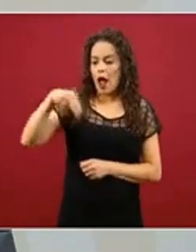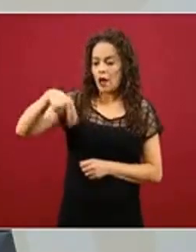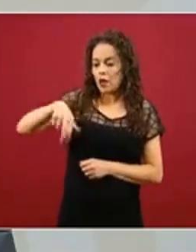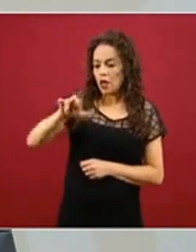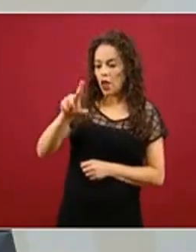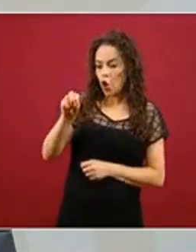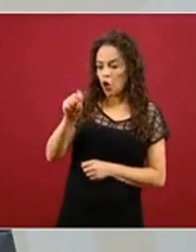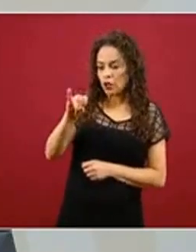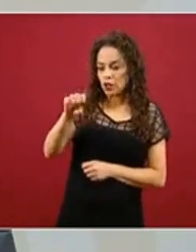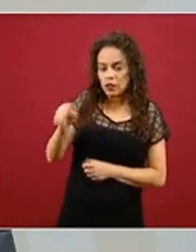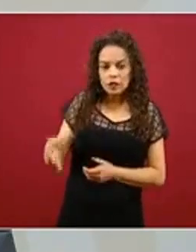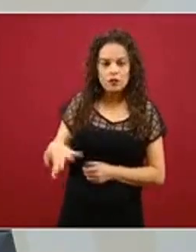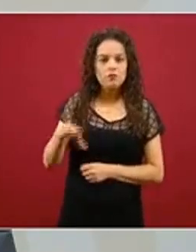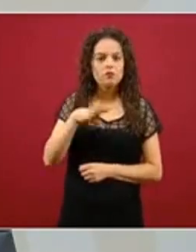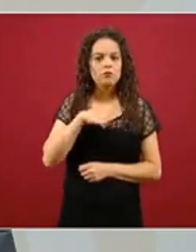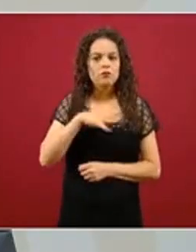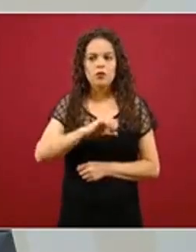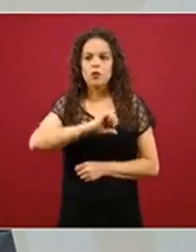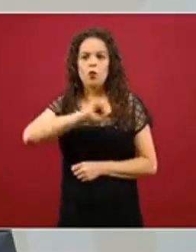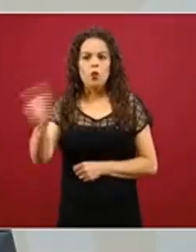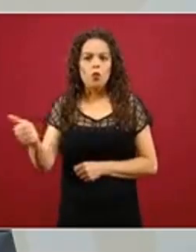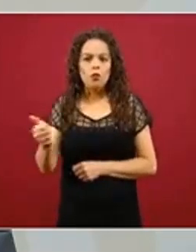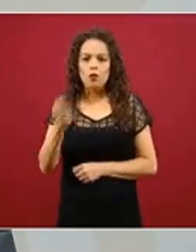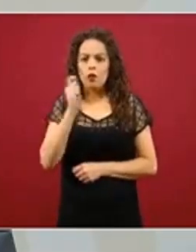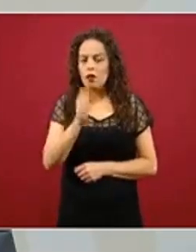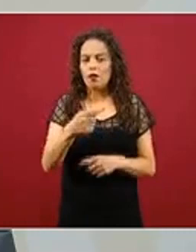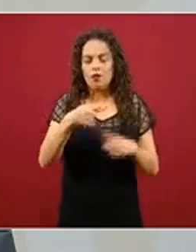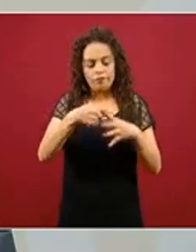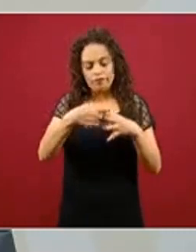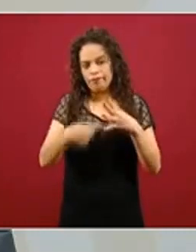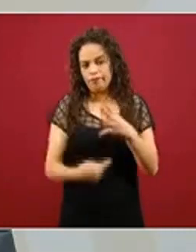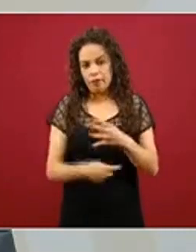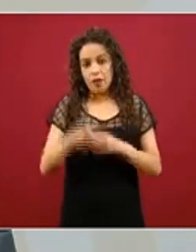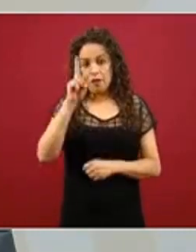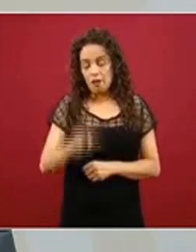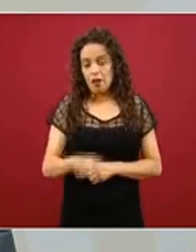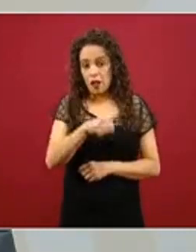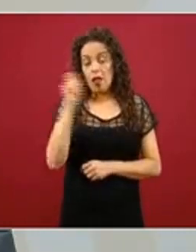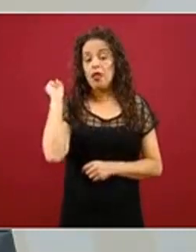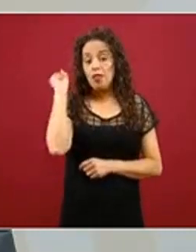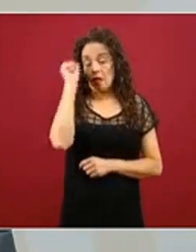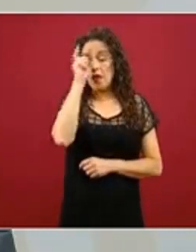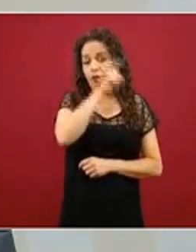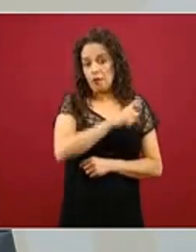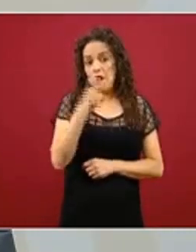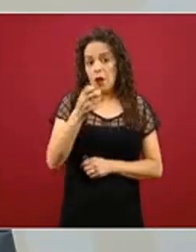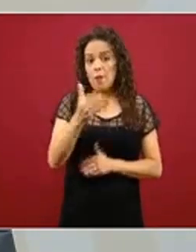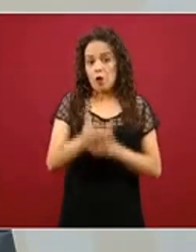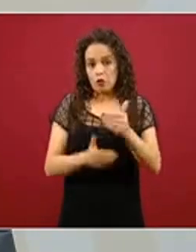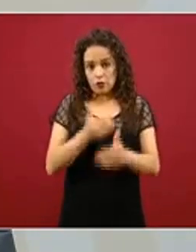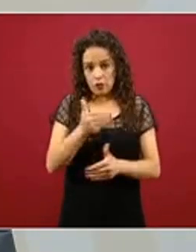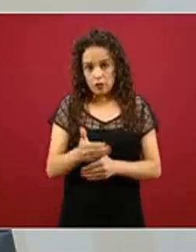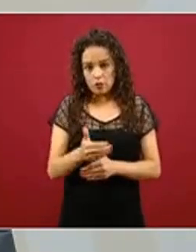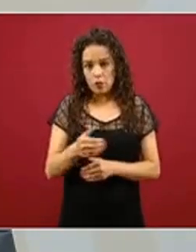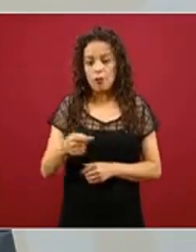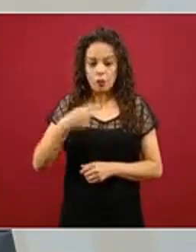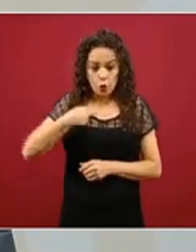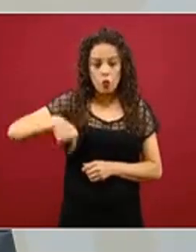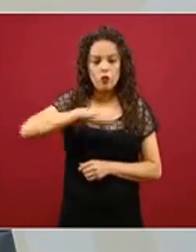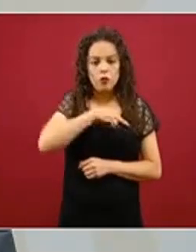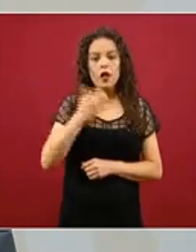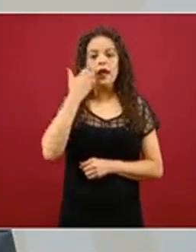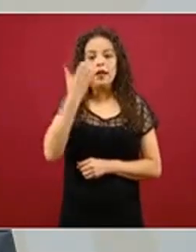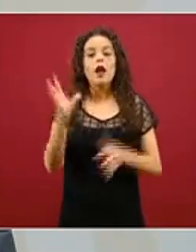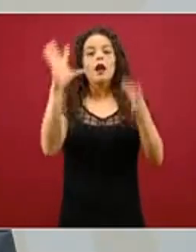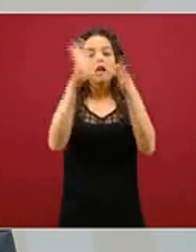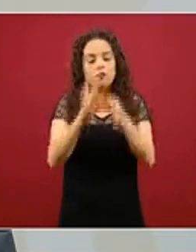puede haber lesiones cutáneas y musculares, en fin. Es un proceso complejo que queremos que lo expliquen a detalle